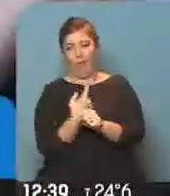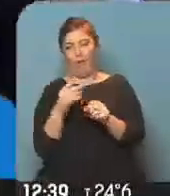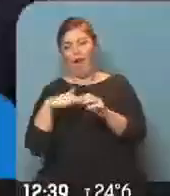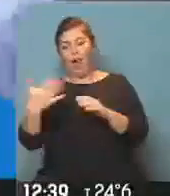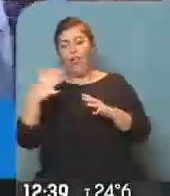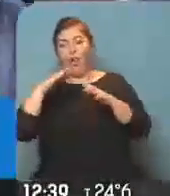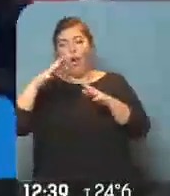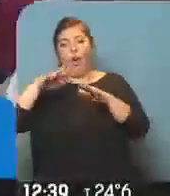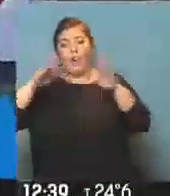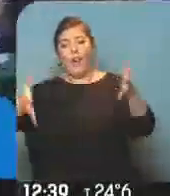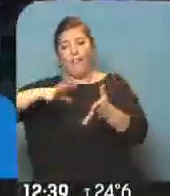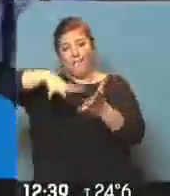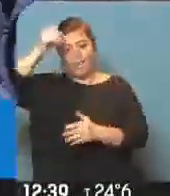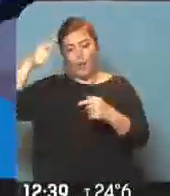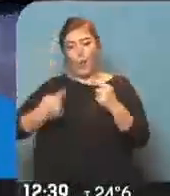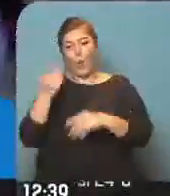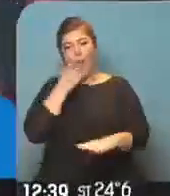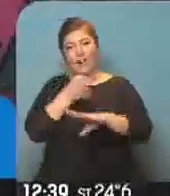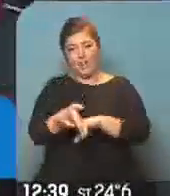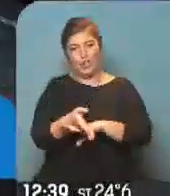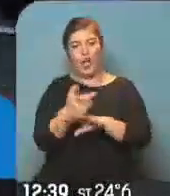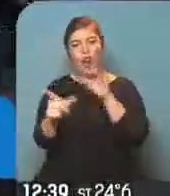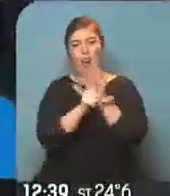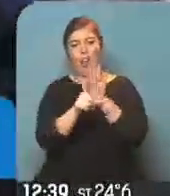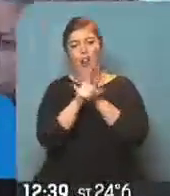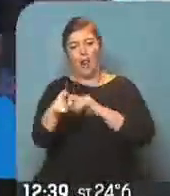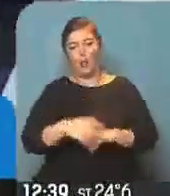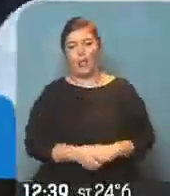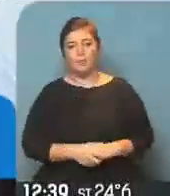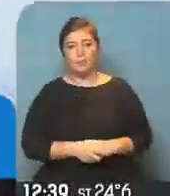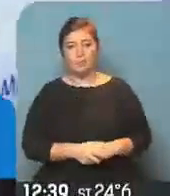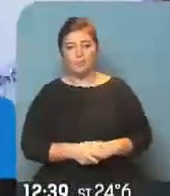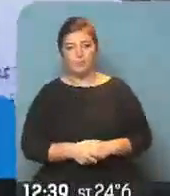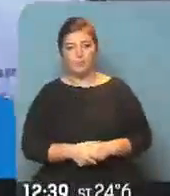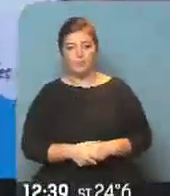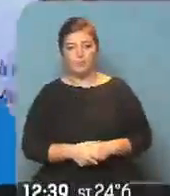del Cabildo, que está uno de los accesos laterales a la legislatura de la Ciudad de Buenos Aires.